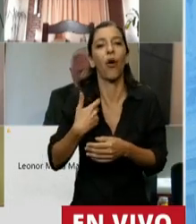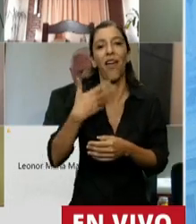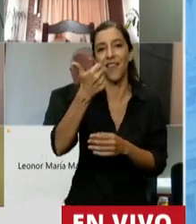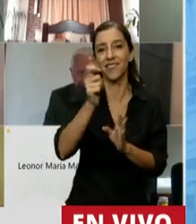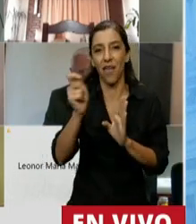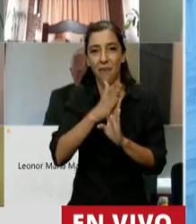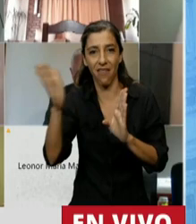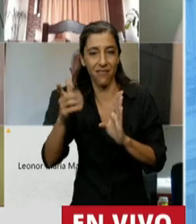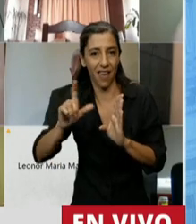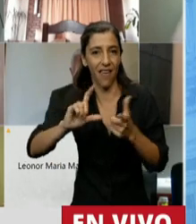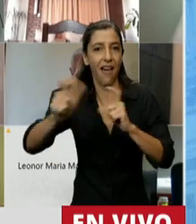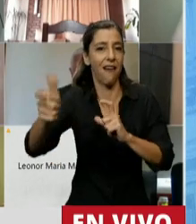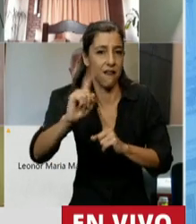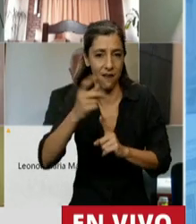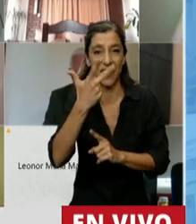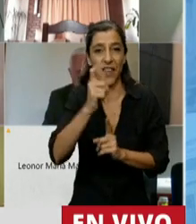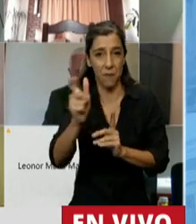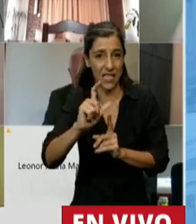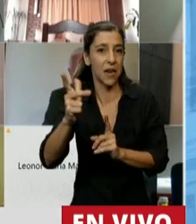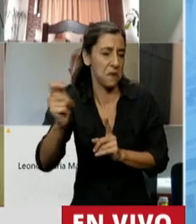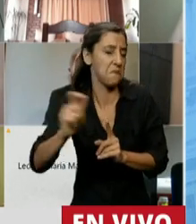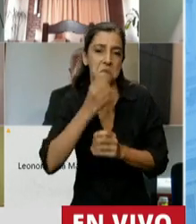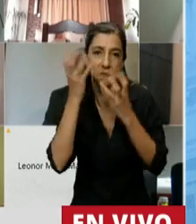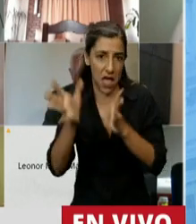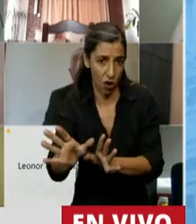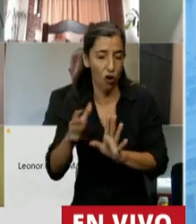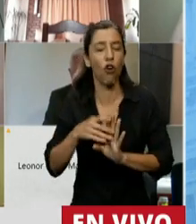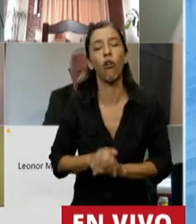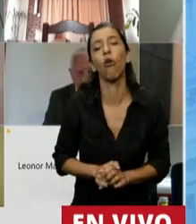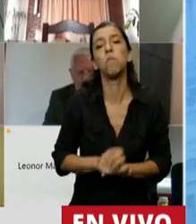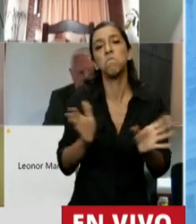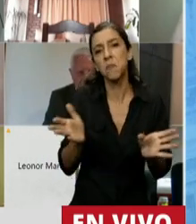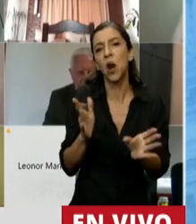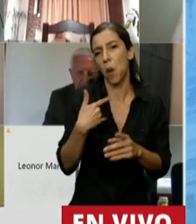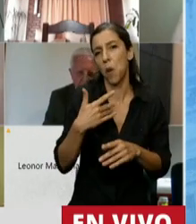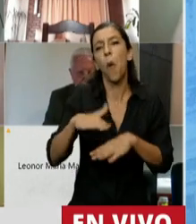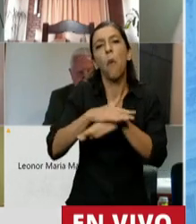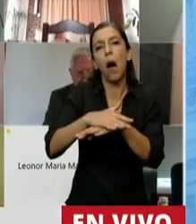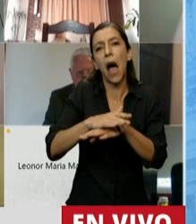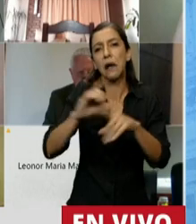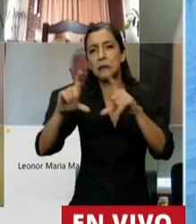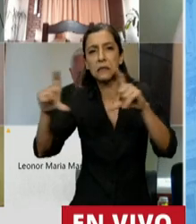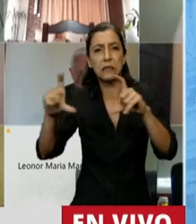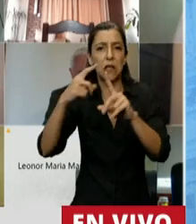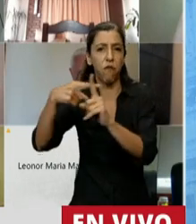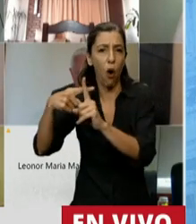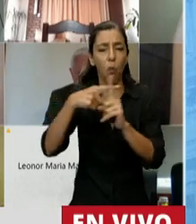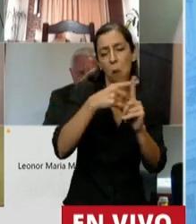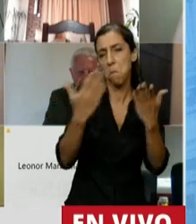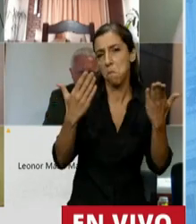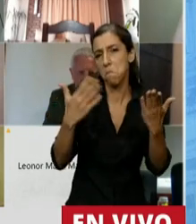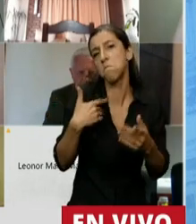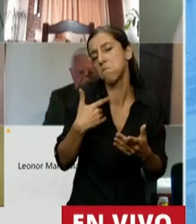a trimestral, por lo tanto de los tiempos de rezago, pero sustancialmente muy parecida, porque ambas